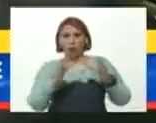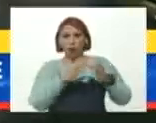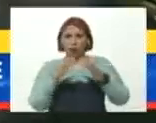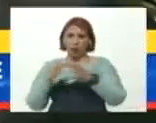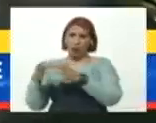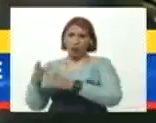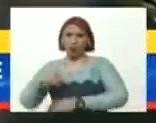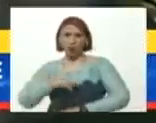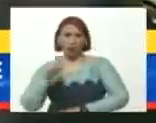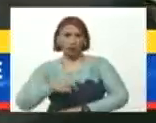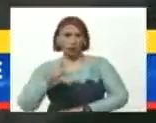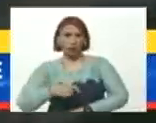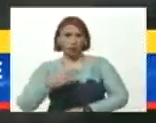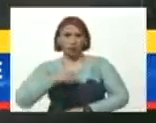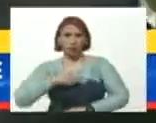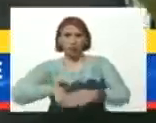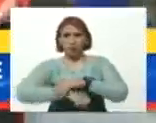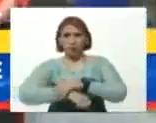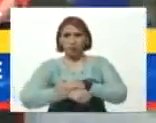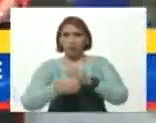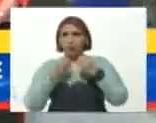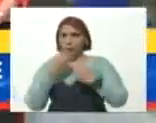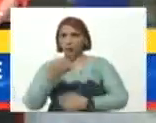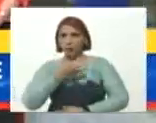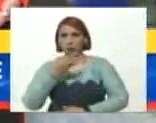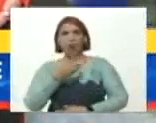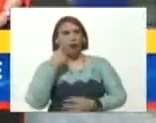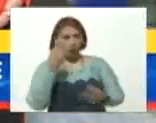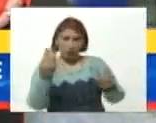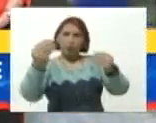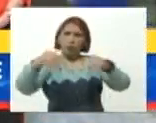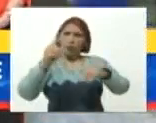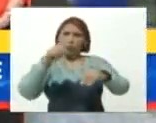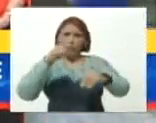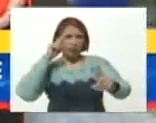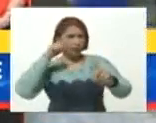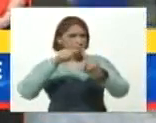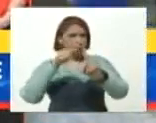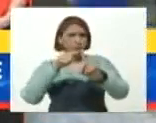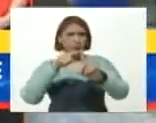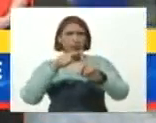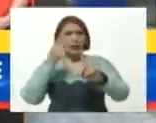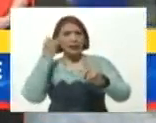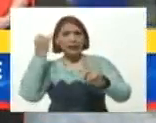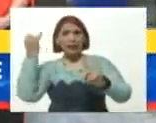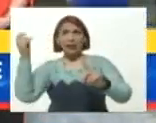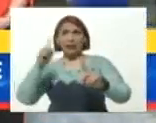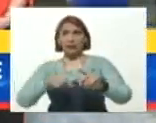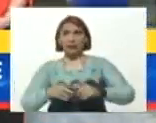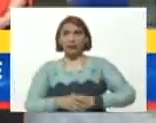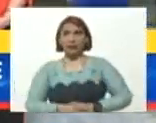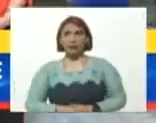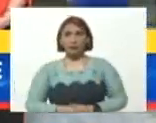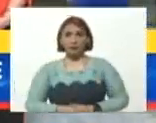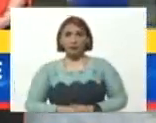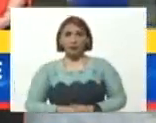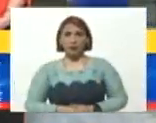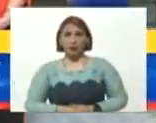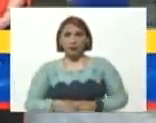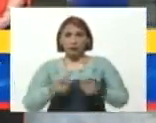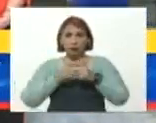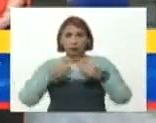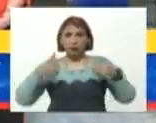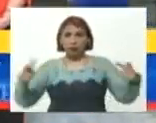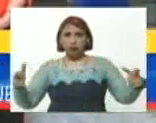Eso es lo que necesitamos para nuestro fútbol. Buenas tardes. Totalmente de acuerdo y forma parte de la idea que nos daba Maradona de la masificación